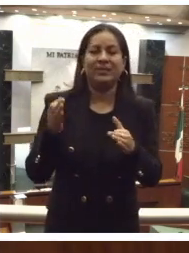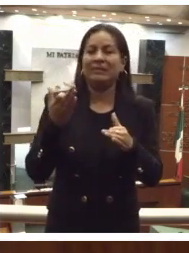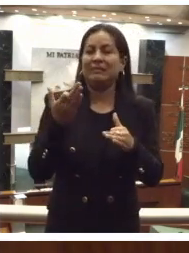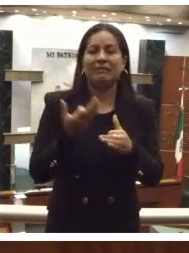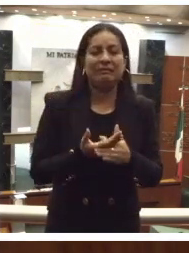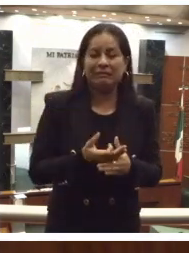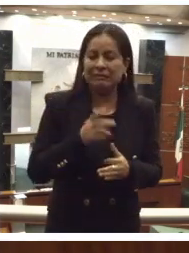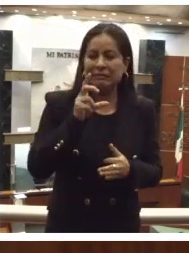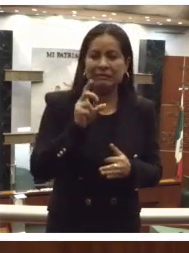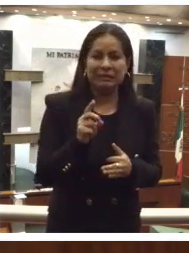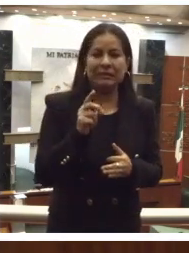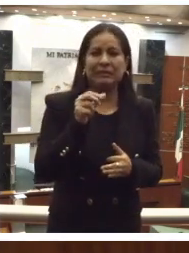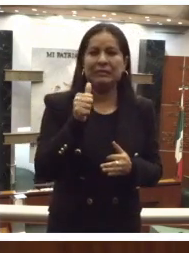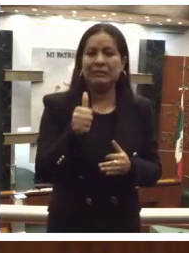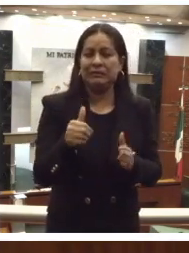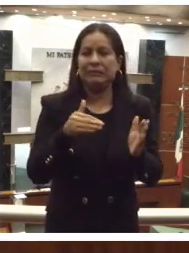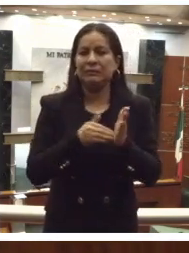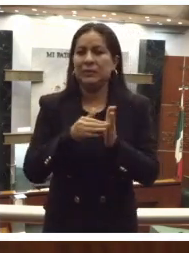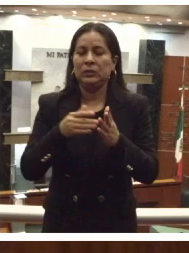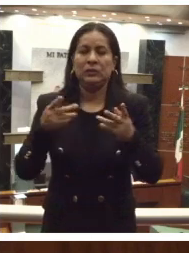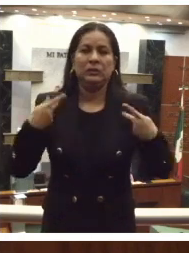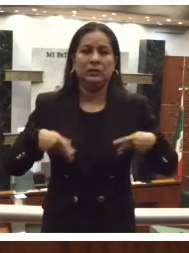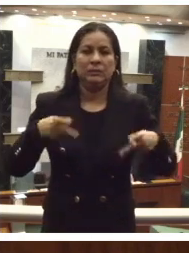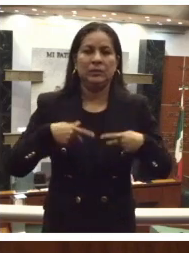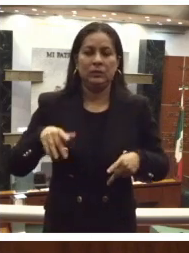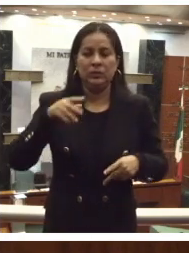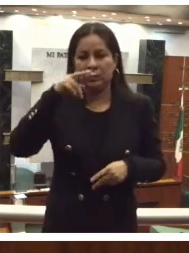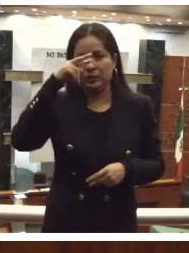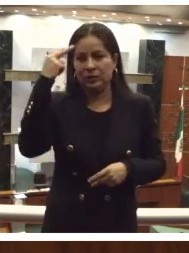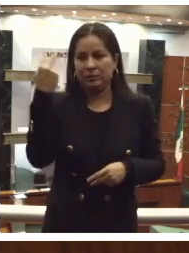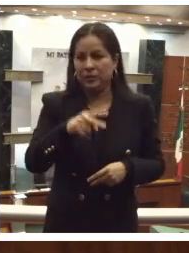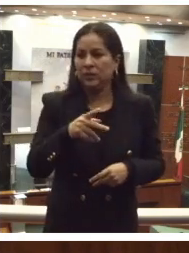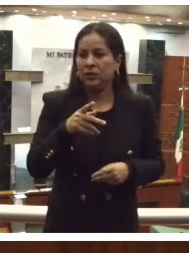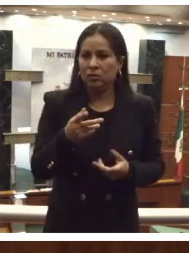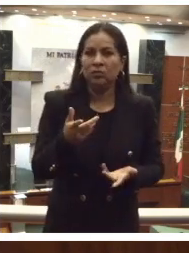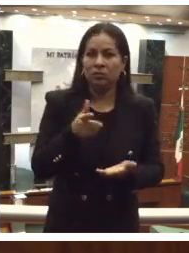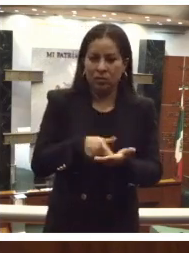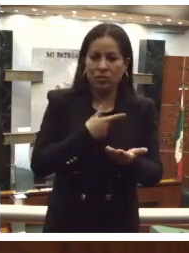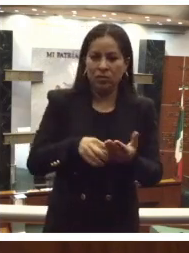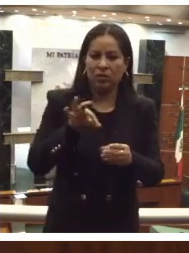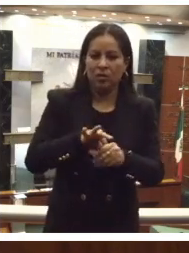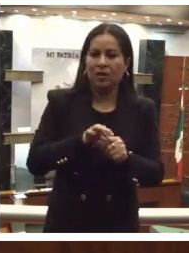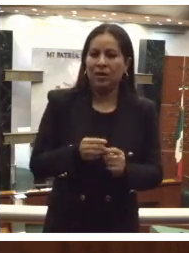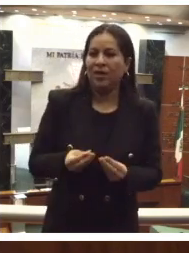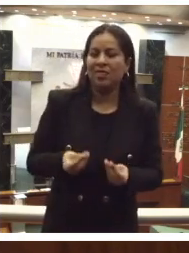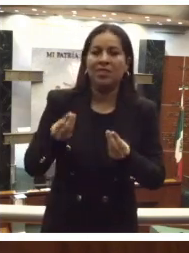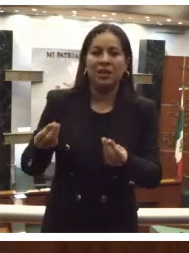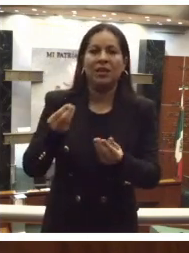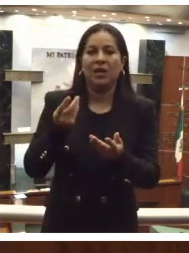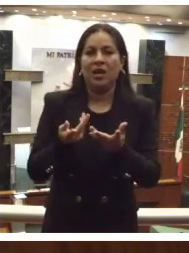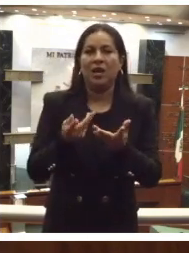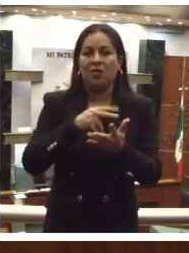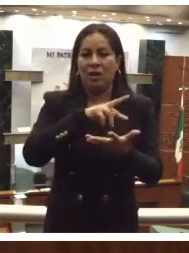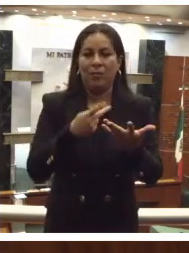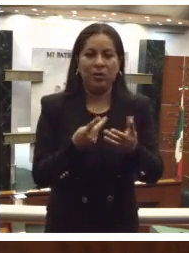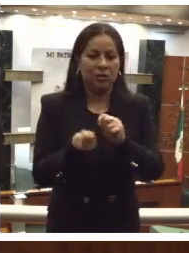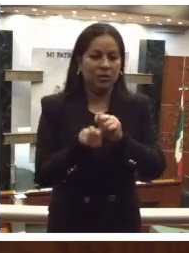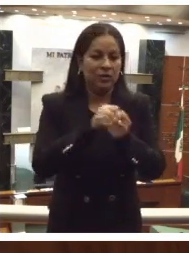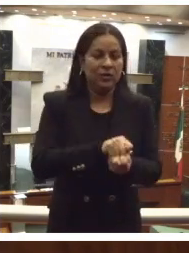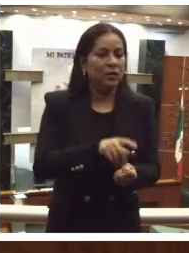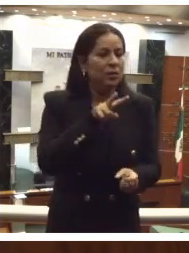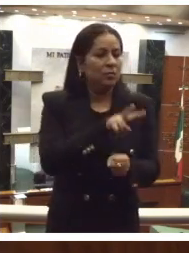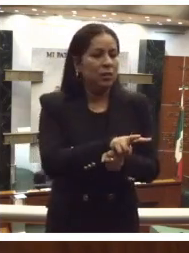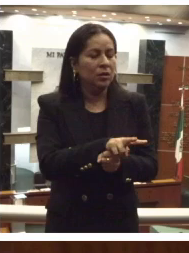36 millones de mexicanos y mexicanas que le apostaron al proyecto transformador. Si solo observamos